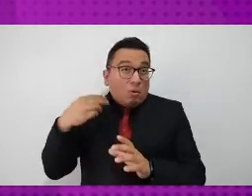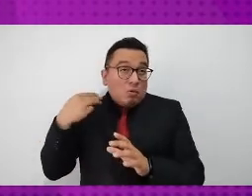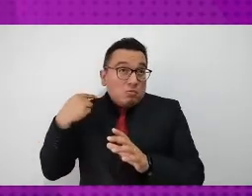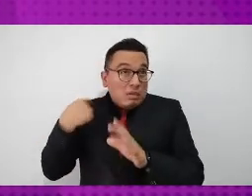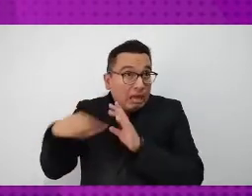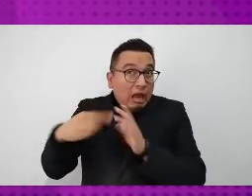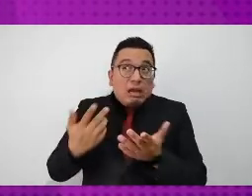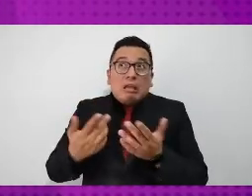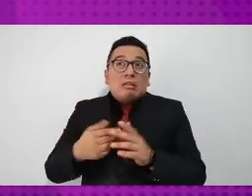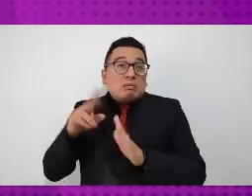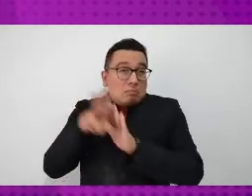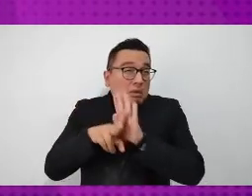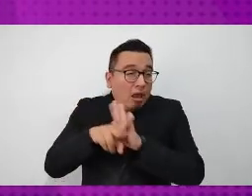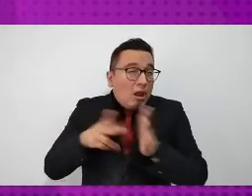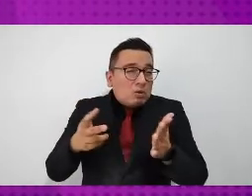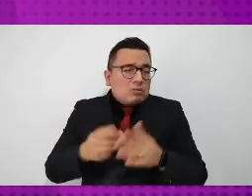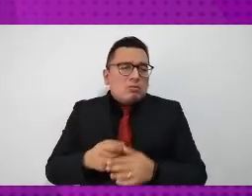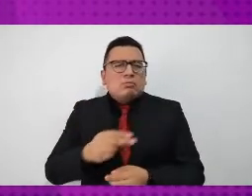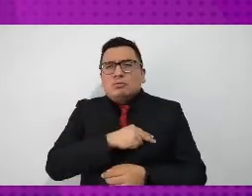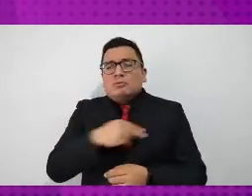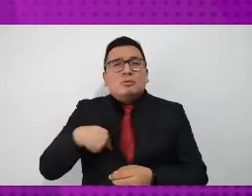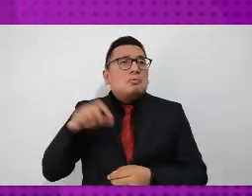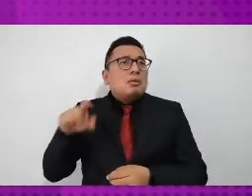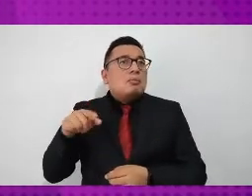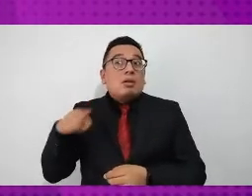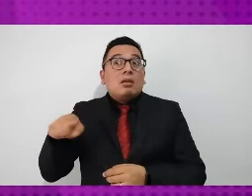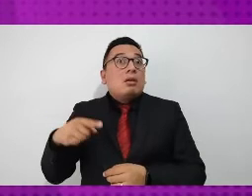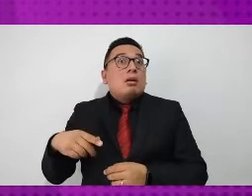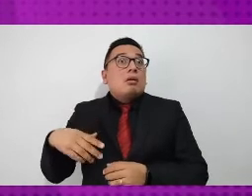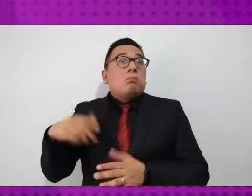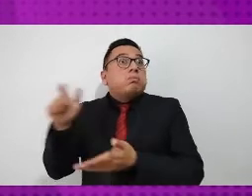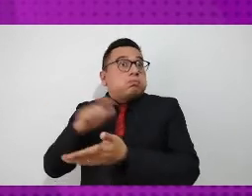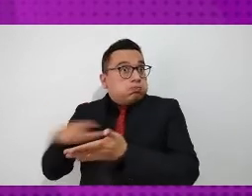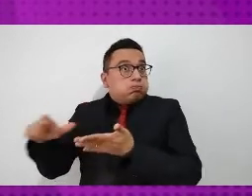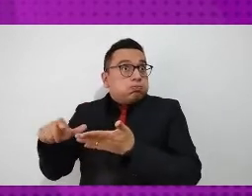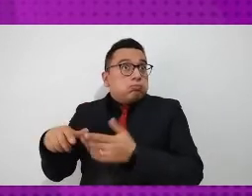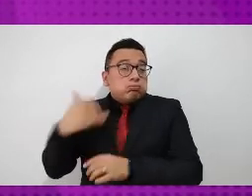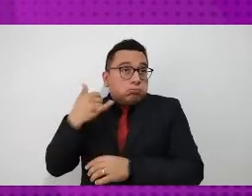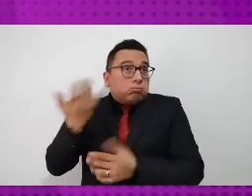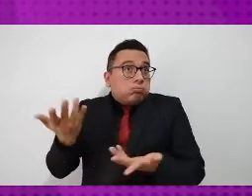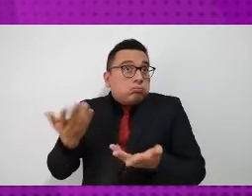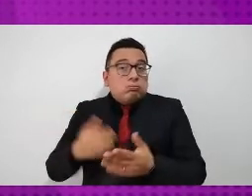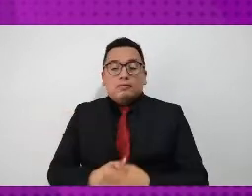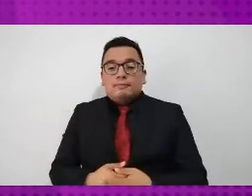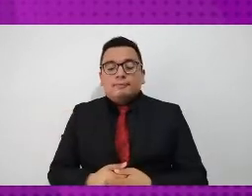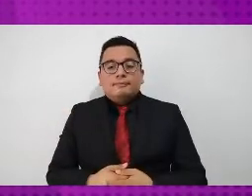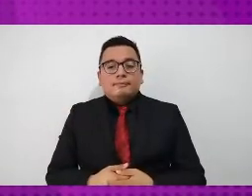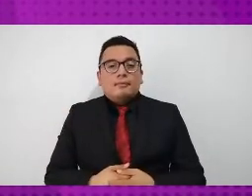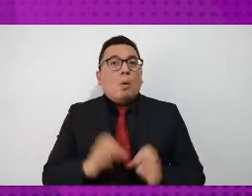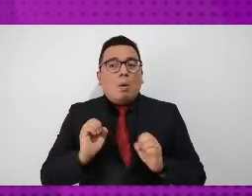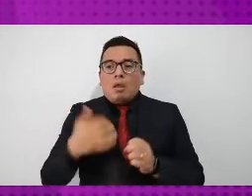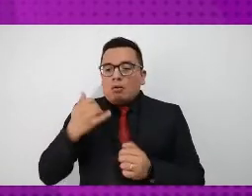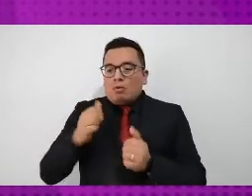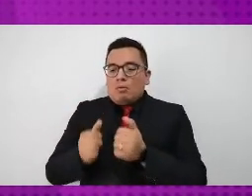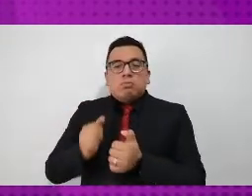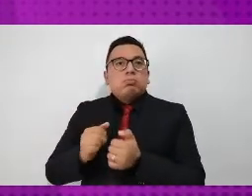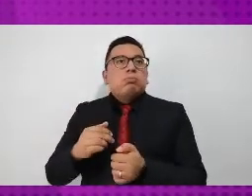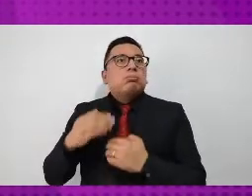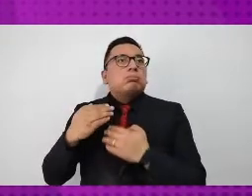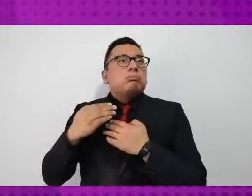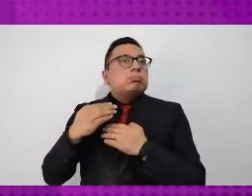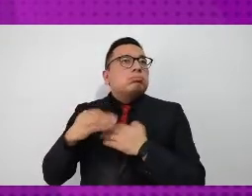audios videos también hacemos ya compras a través del celular también hacemos